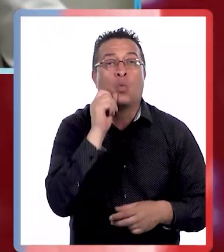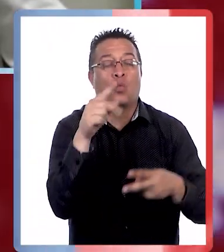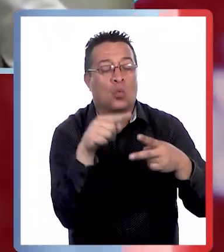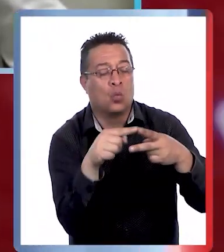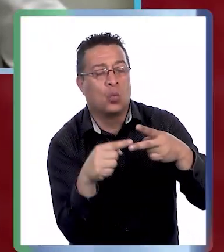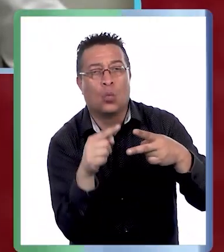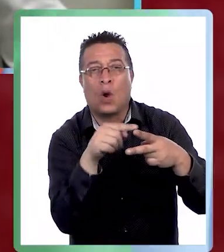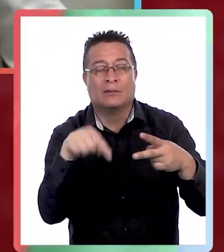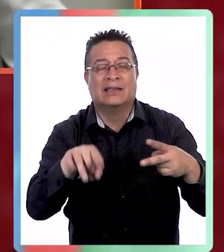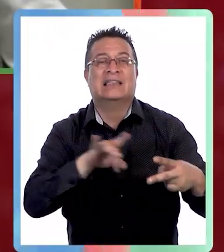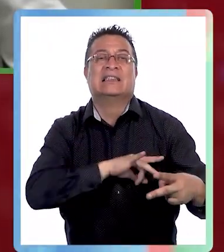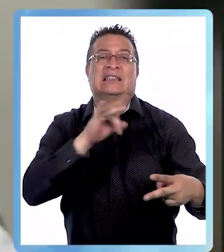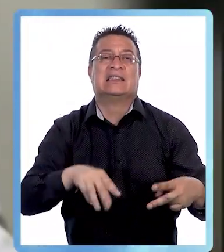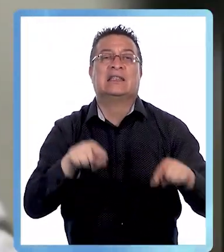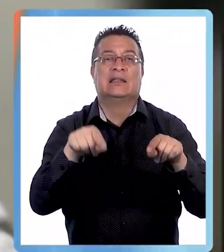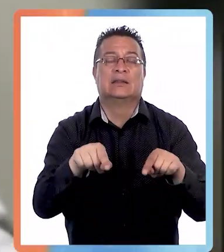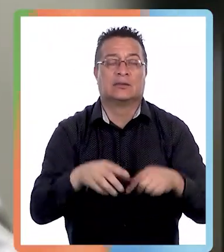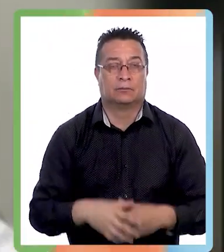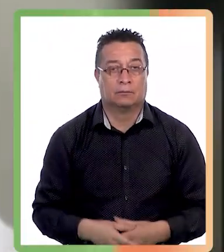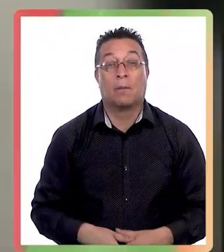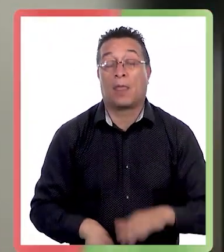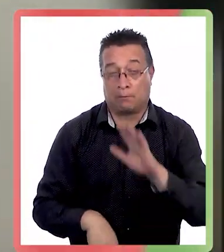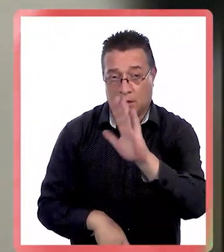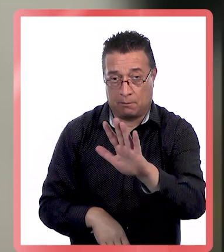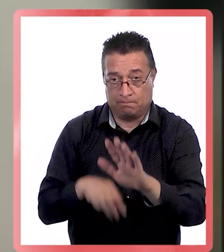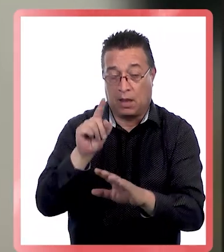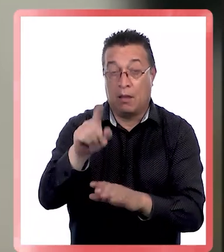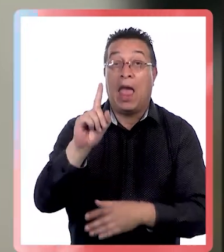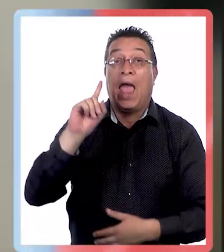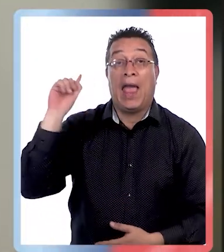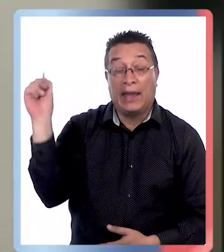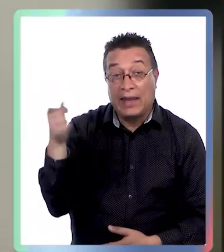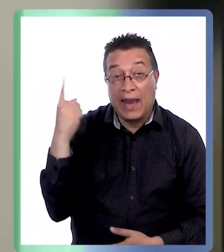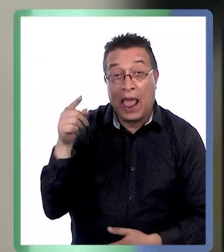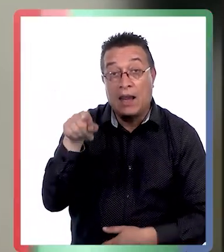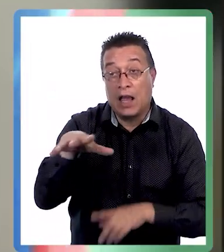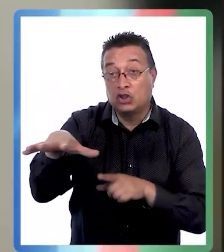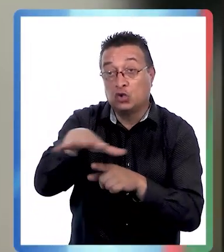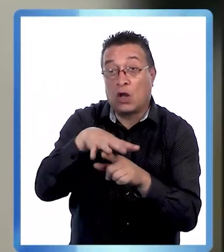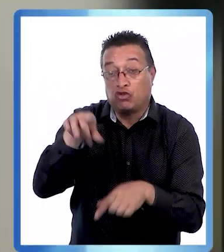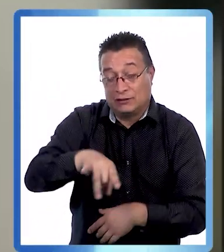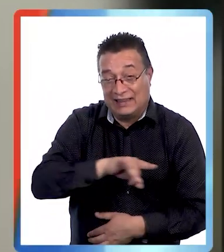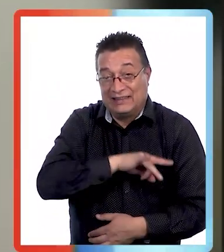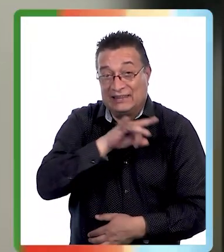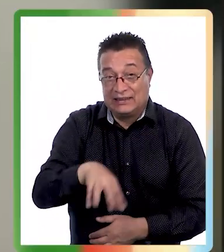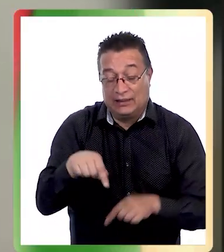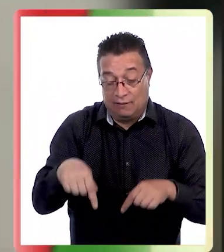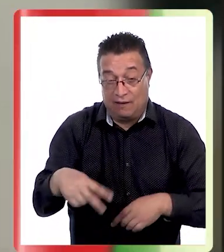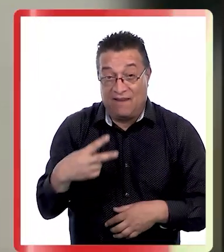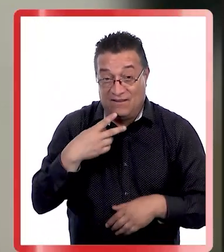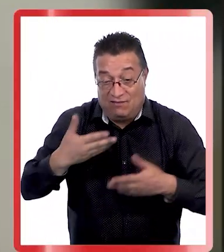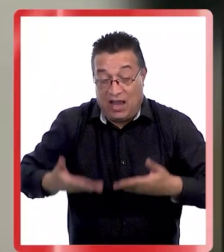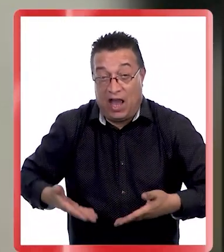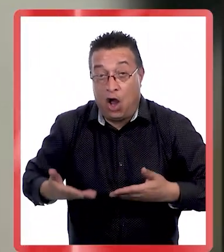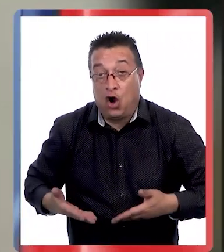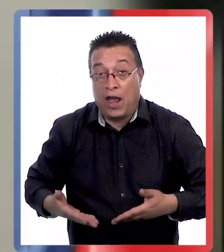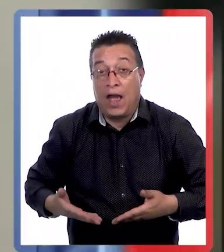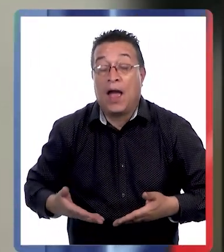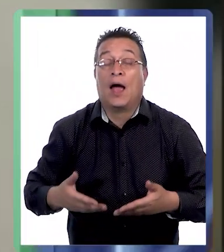situación a nivel país respecto a esto? Ya, en general, la situación en el país que estamos viviendo